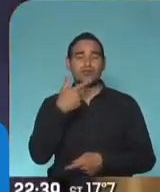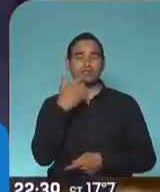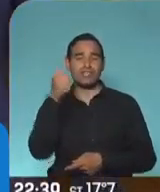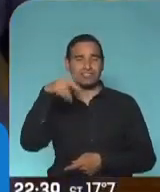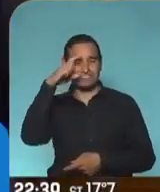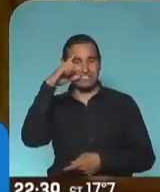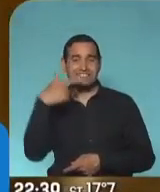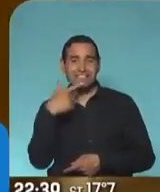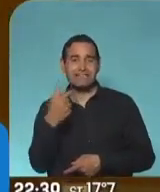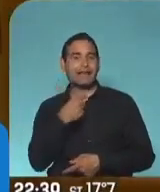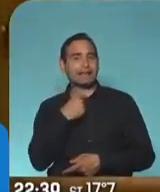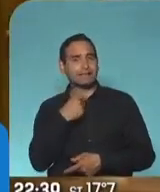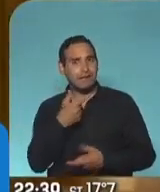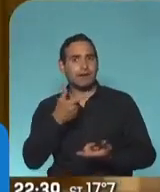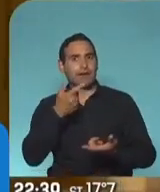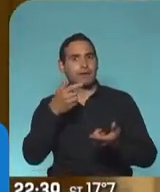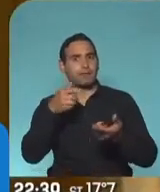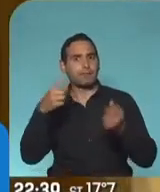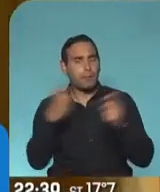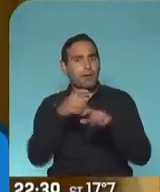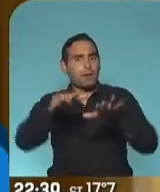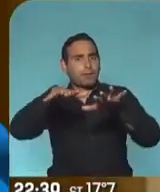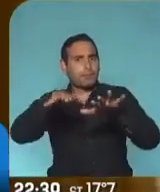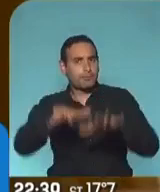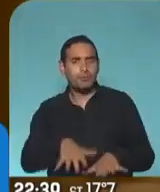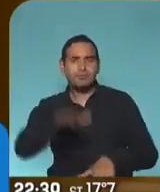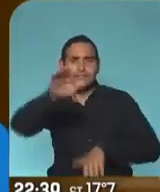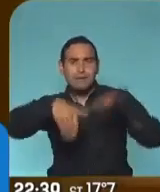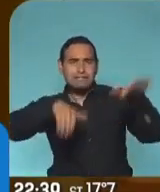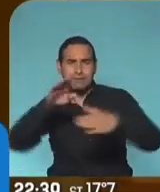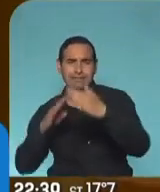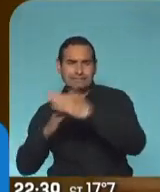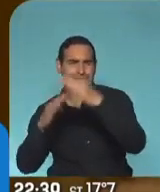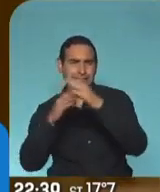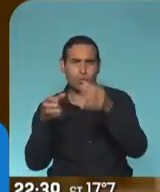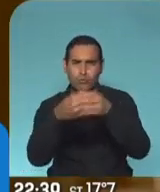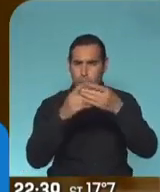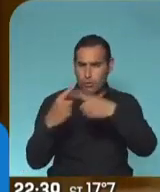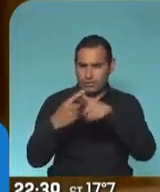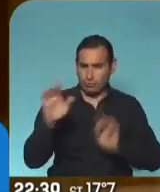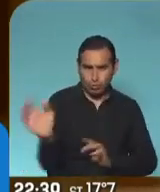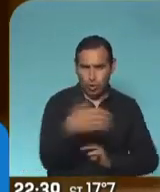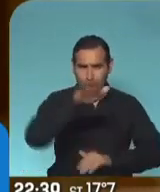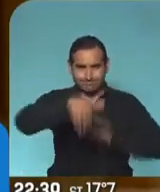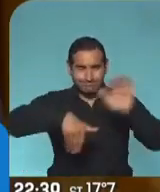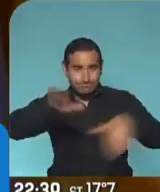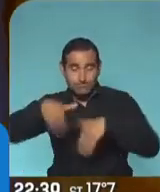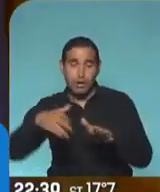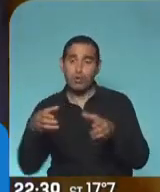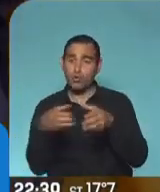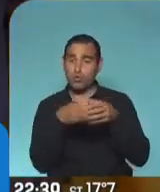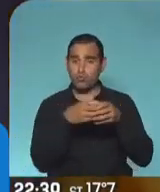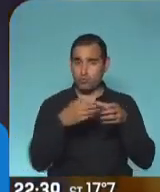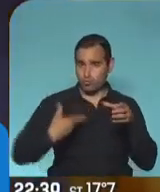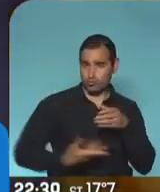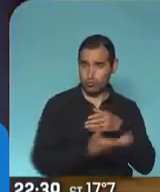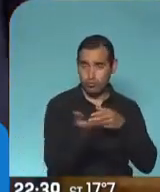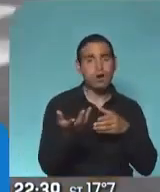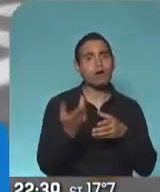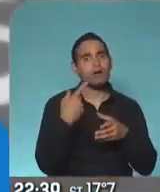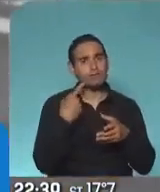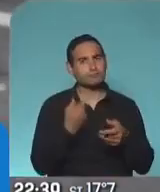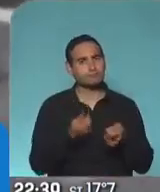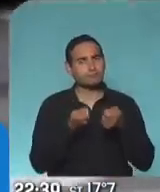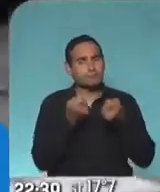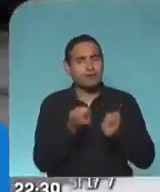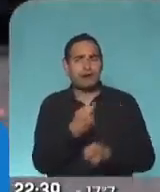Sánchez intentó descomprimir la crisis convocando a los líderes de todas las fuerzas políticas. Mientras el Partido Popular y Ciudadanos instaron